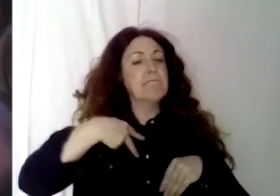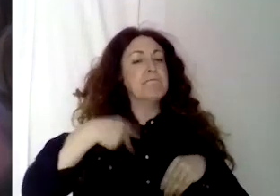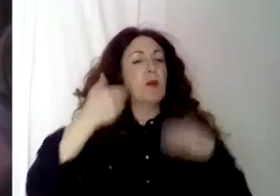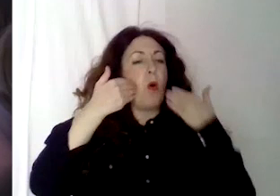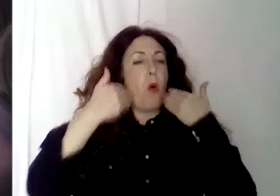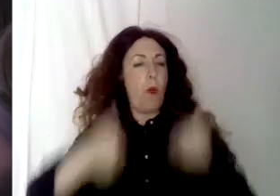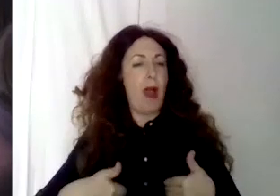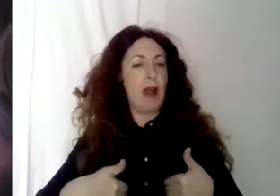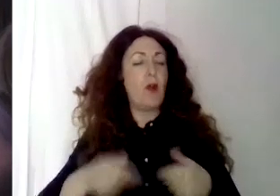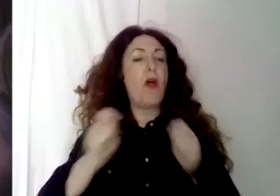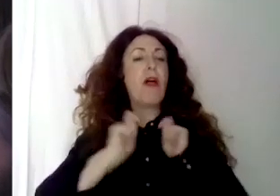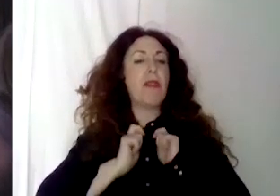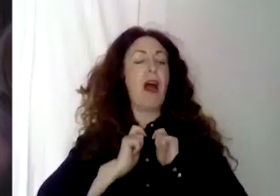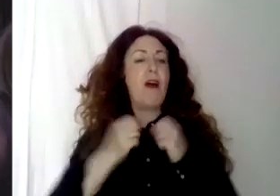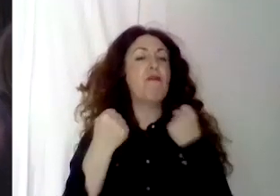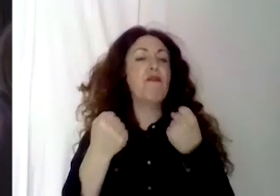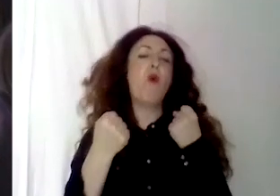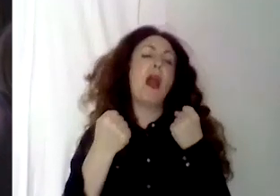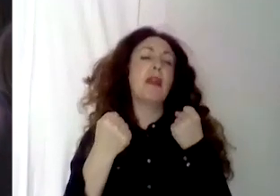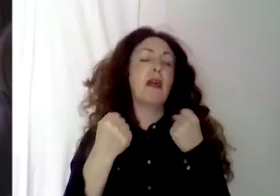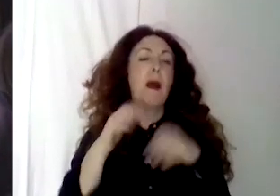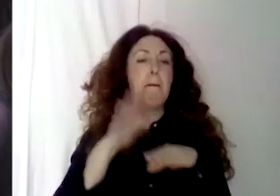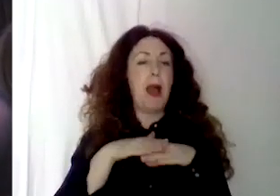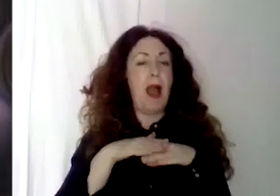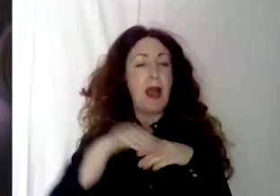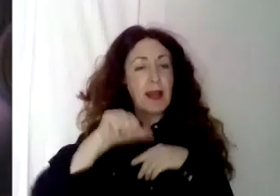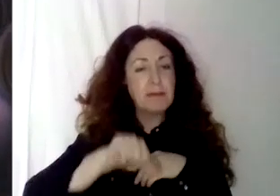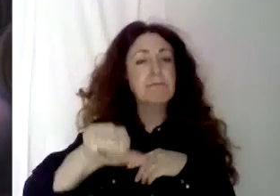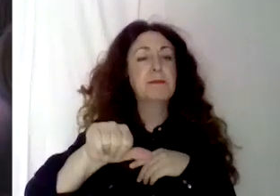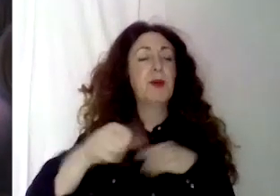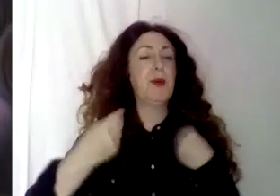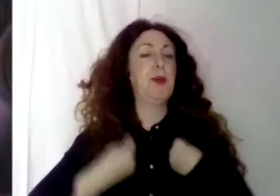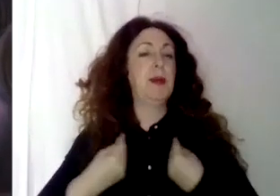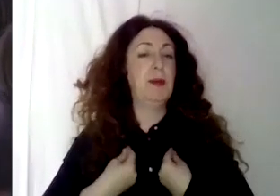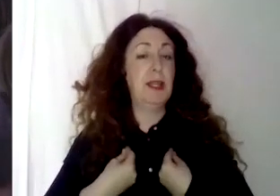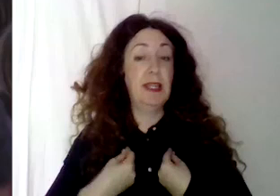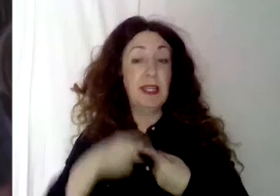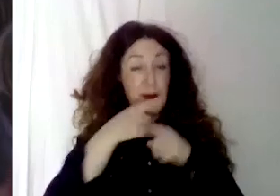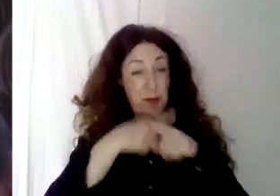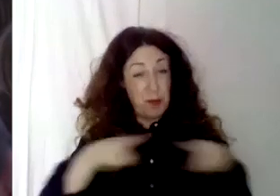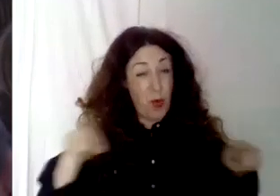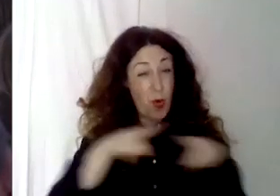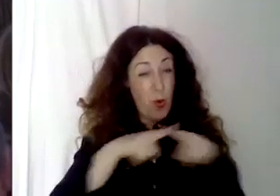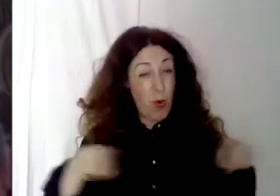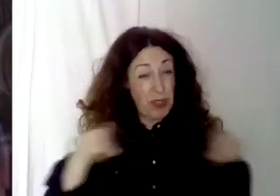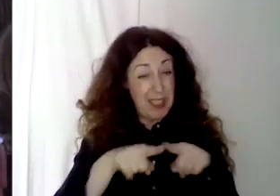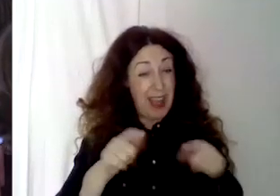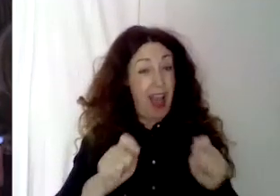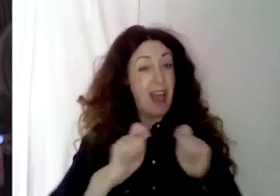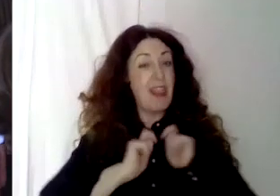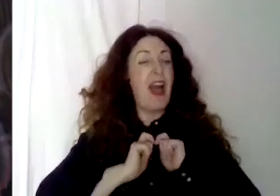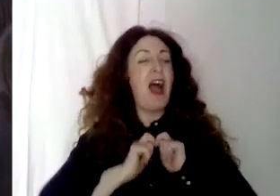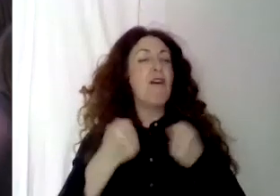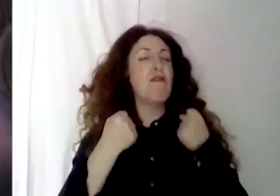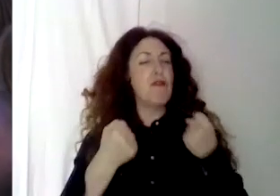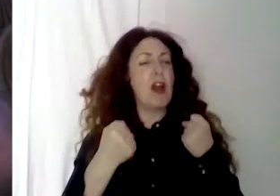para vivir. En mi música encontrarás esa fuerza y ese coraje, porque esa fuerza y ese